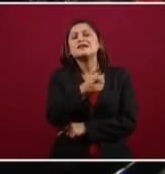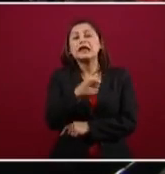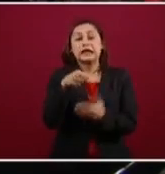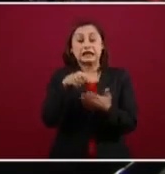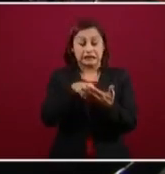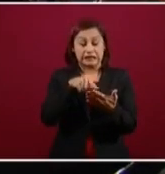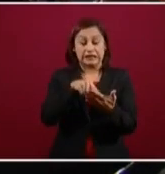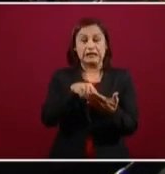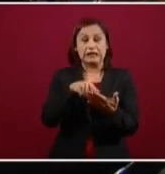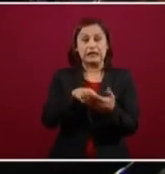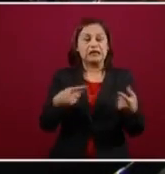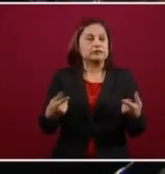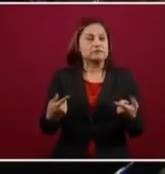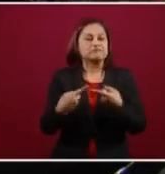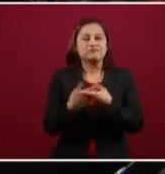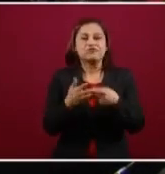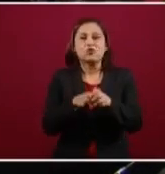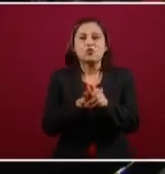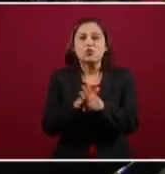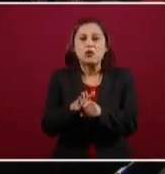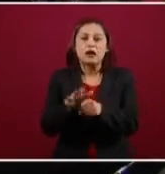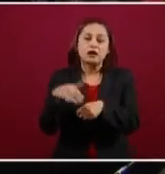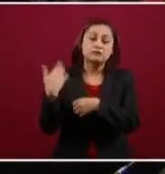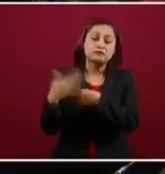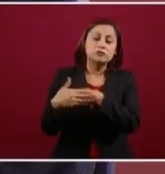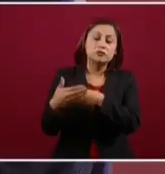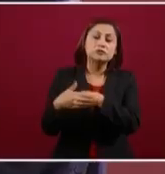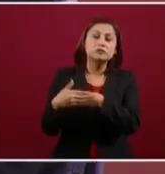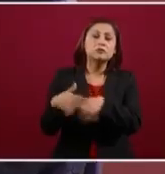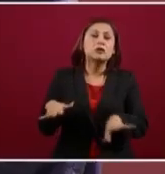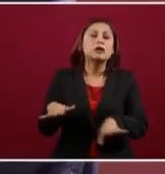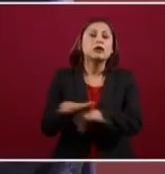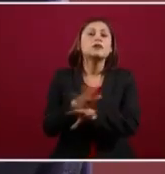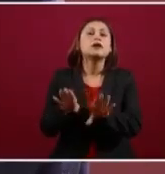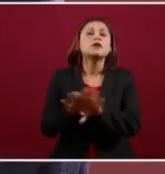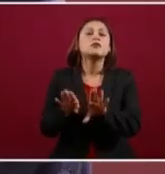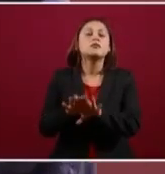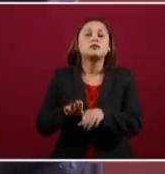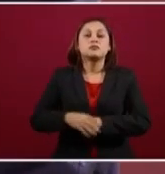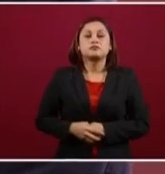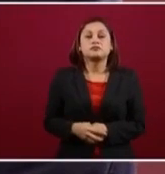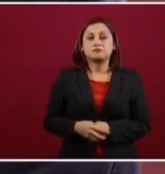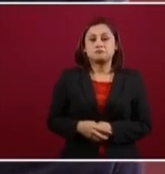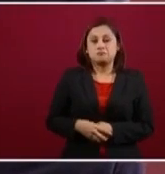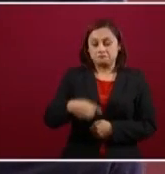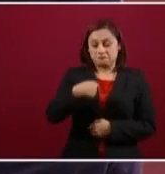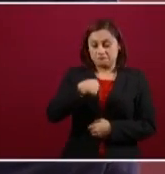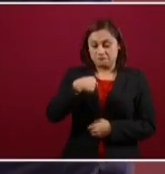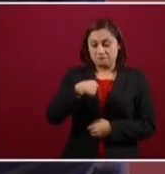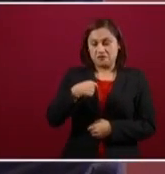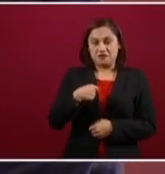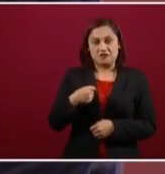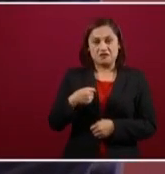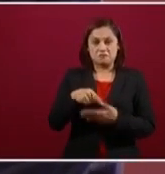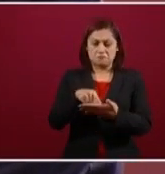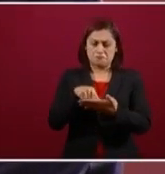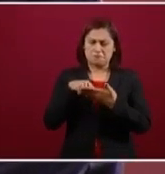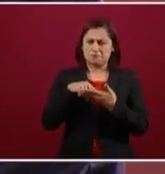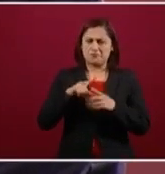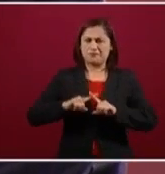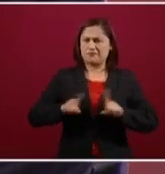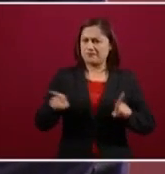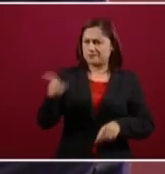subejercicio y cómo revertirlo para los siguientes meses? Yo tengo otra información. Yo tengo